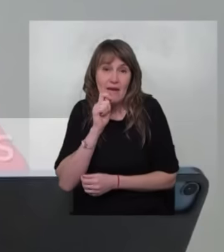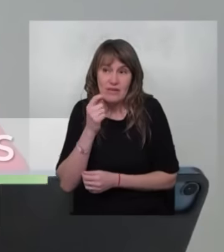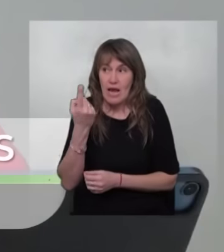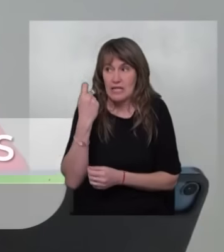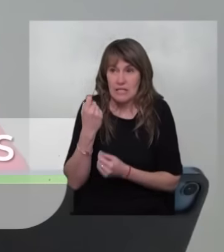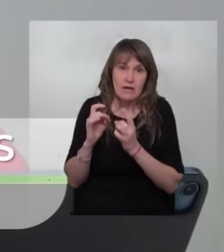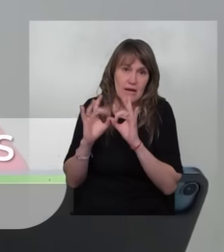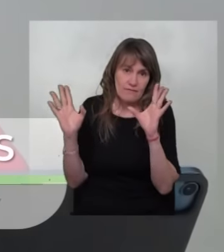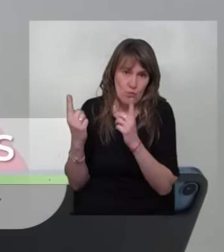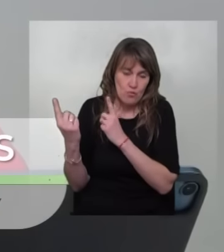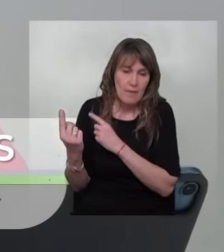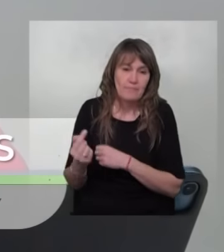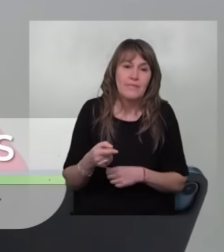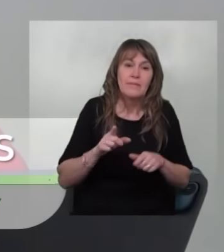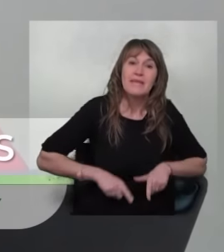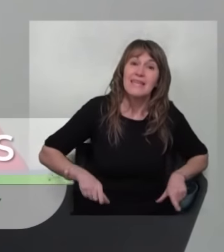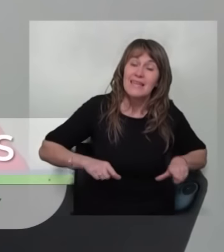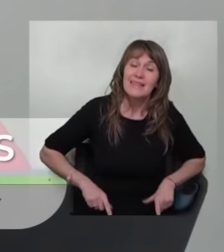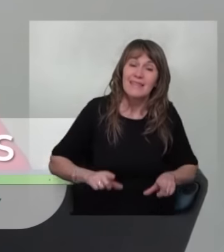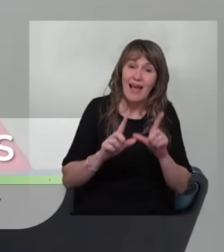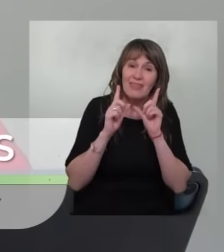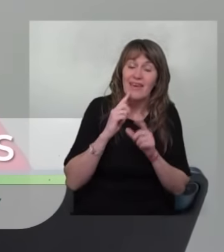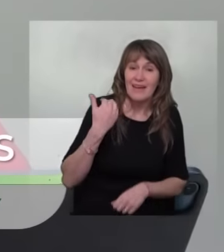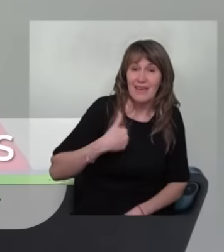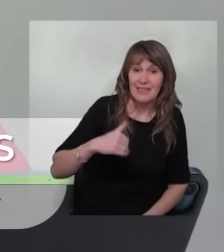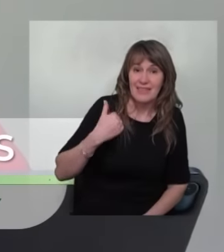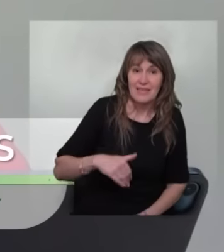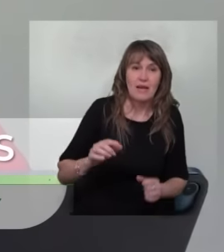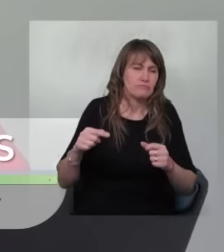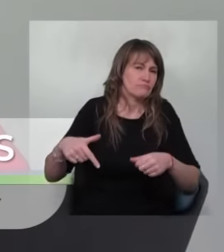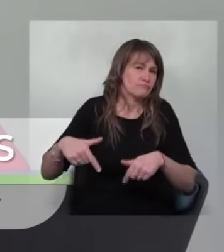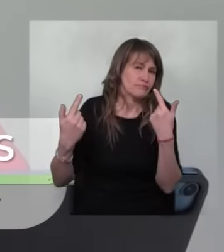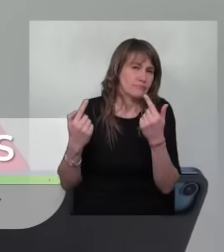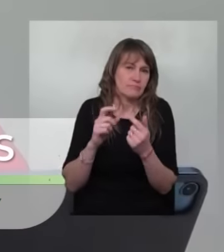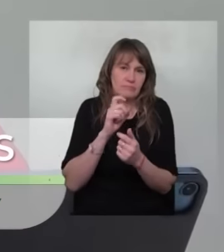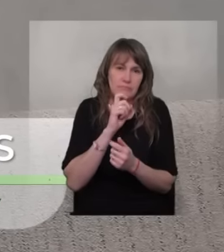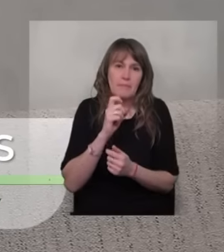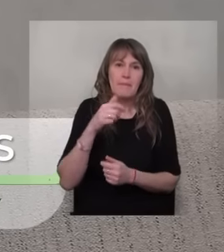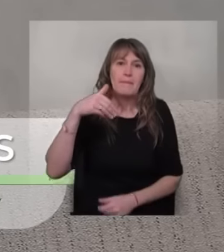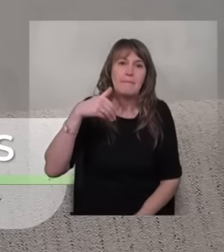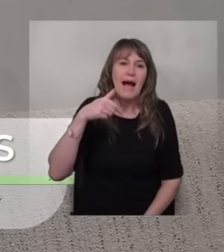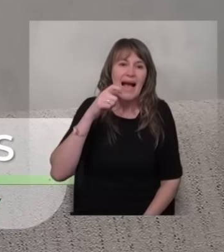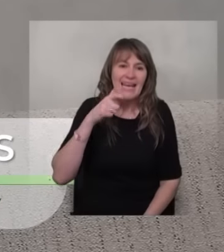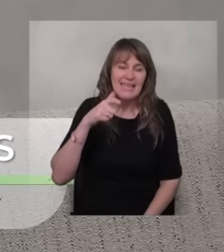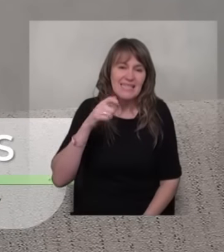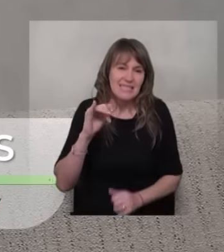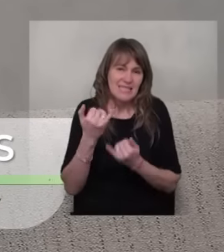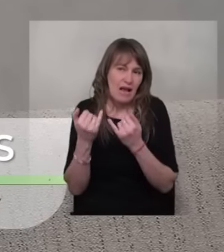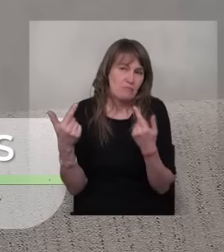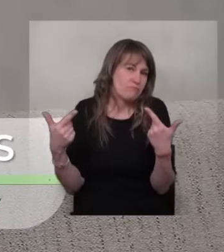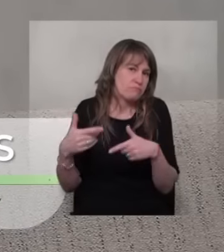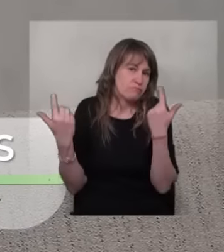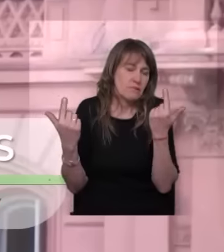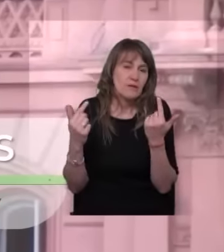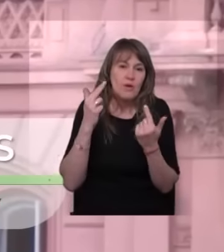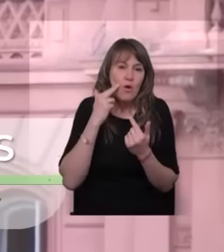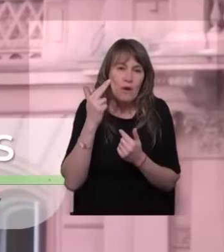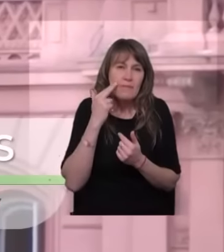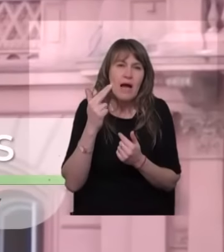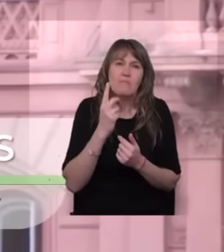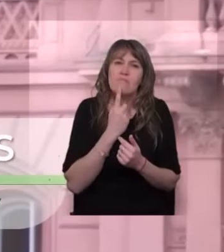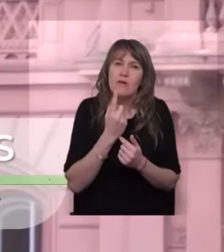la ministra de seguridad Argentina Patricia bulrich rompió relaciones con el expresidente Mauricio macri en una Escandalosa jornada política y puso en